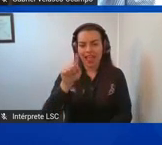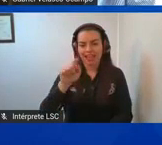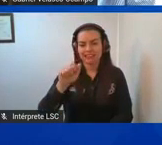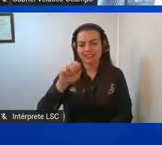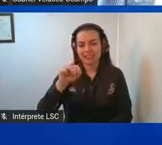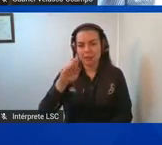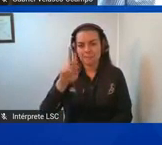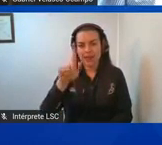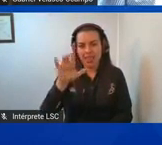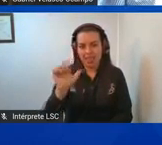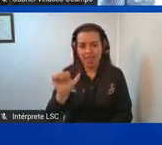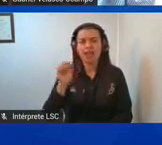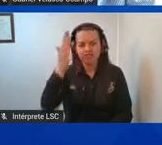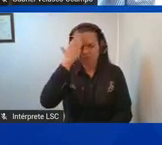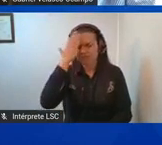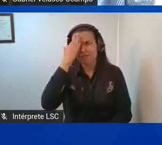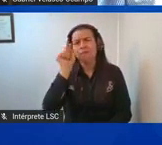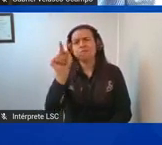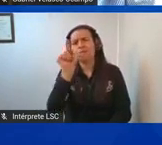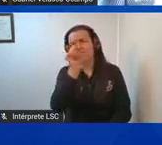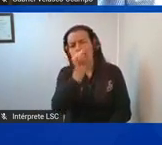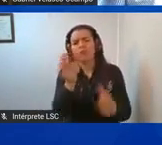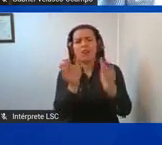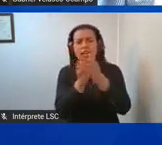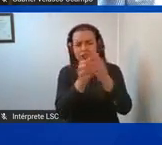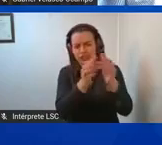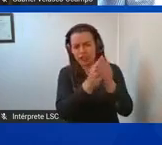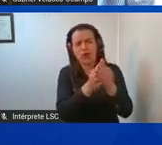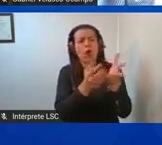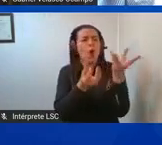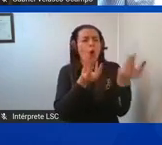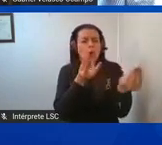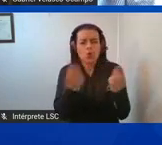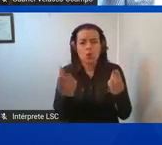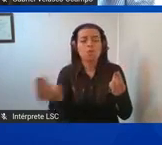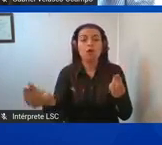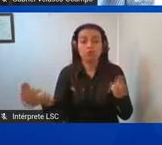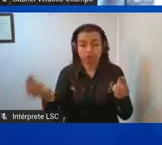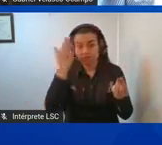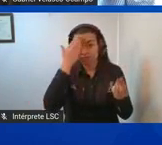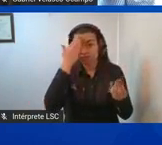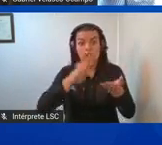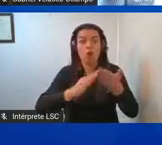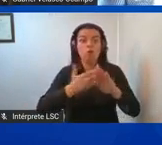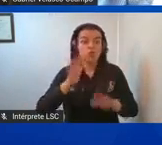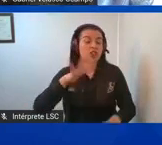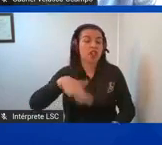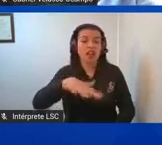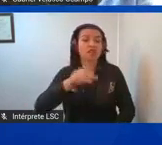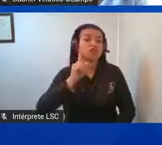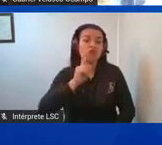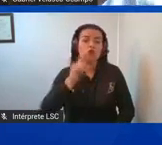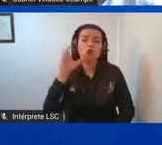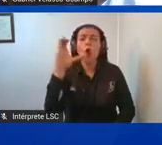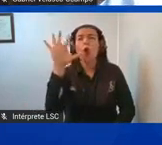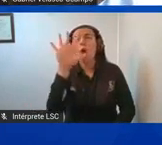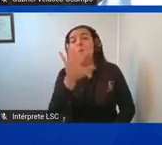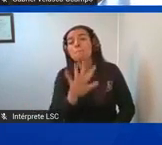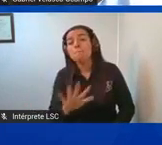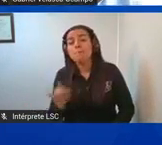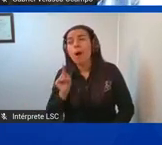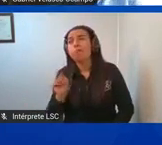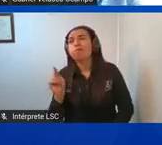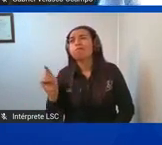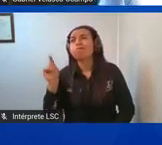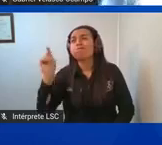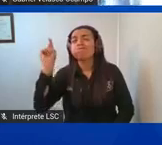asociaciones, grupos, hay también grupos informales de comunidades de sordas por todo Colombia. Y entonces, pues